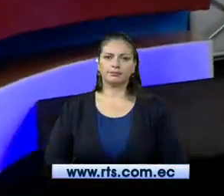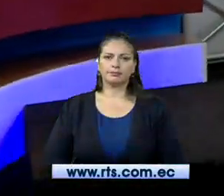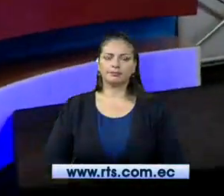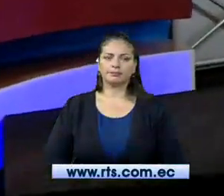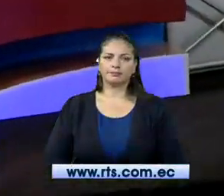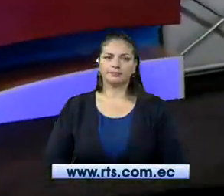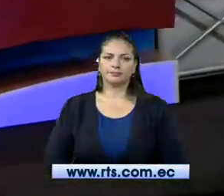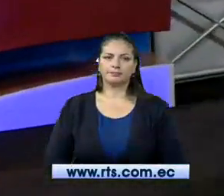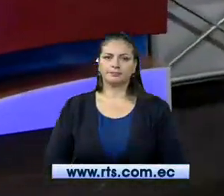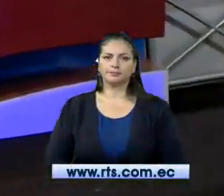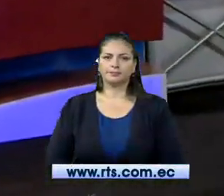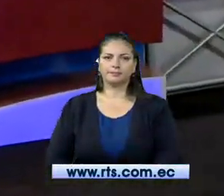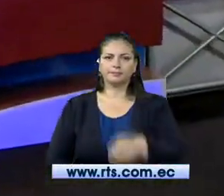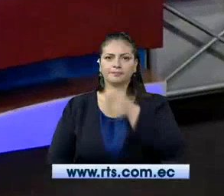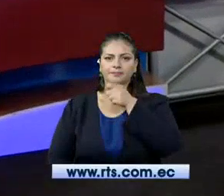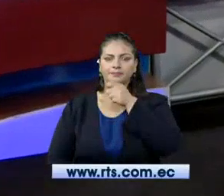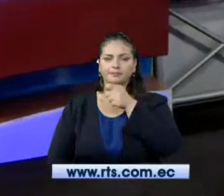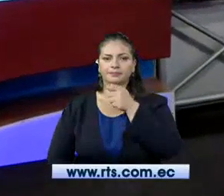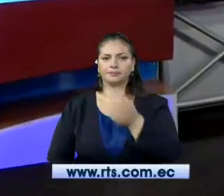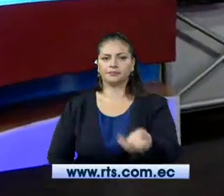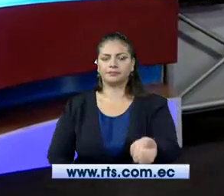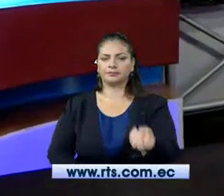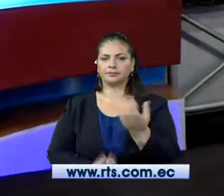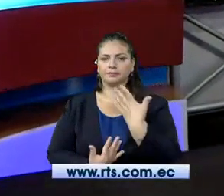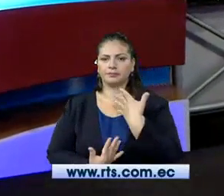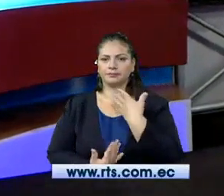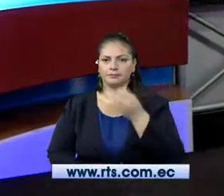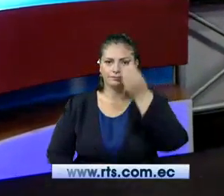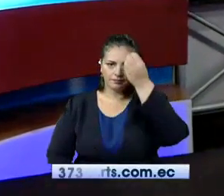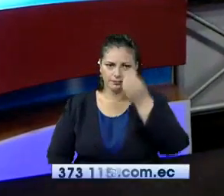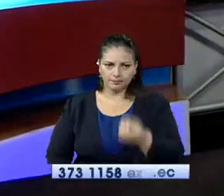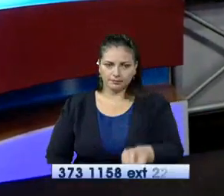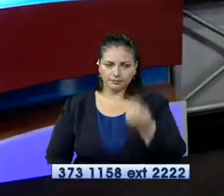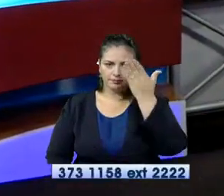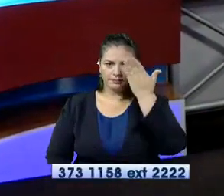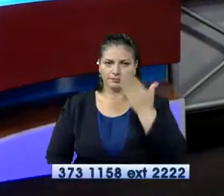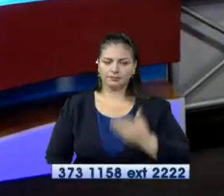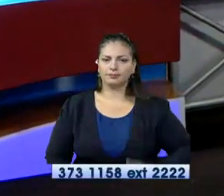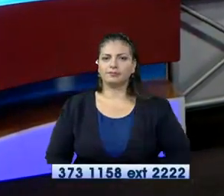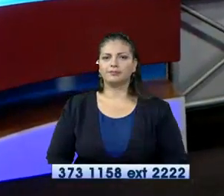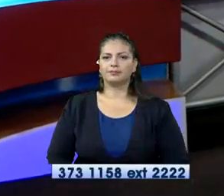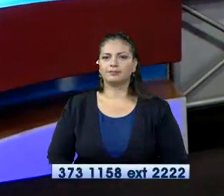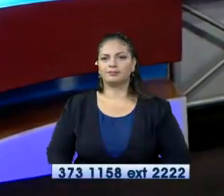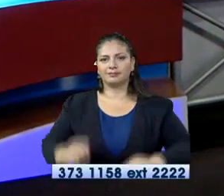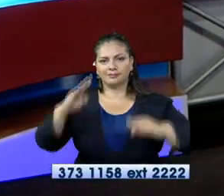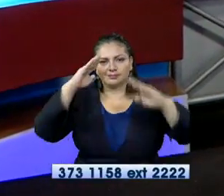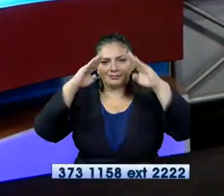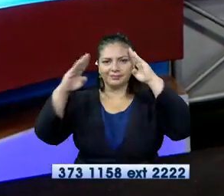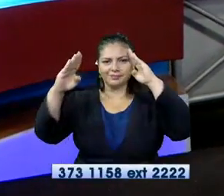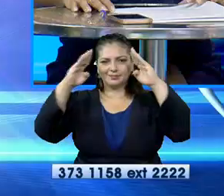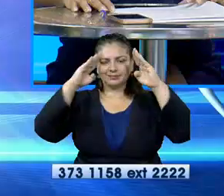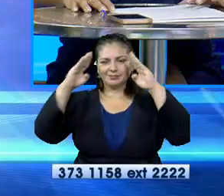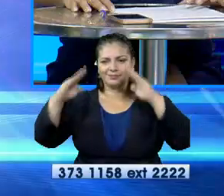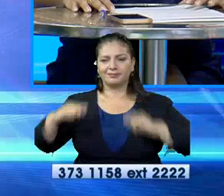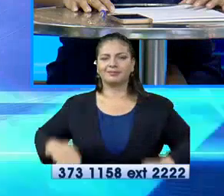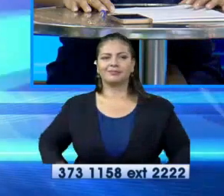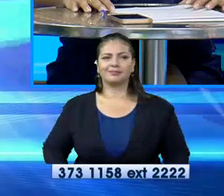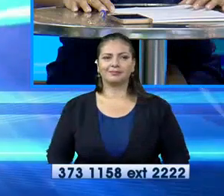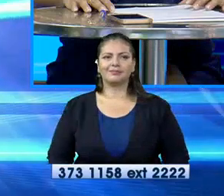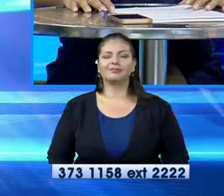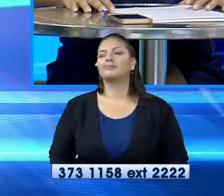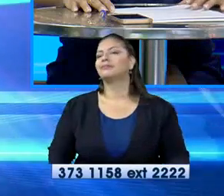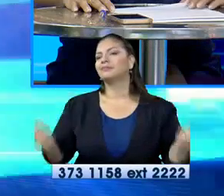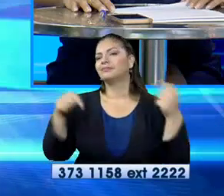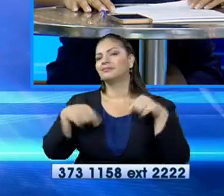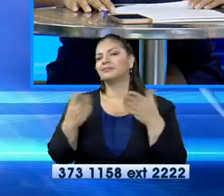Vamos con Enrique Muñoz, está listo para informarnos. Adelante, Enrique, muy buenos días. Hola, ¿qué tal? Muy buenos días, Rosalena, amigos televidentes. Seguimos acá al